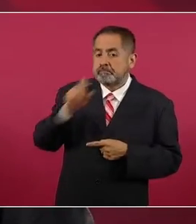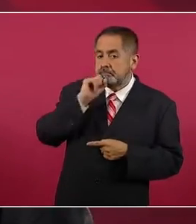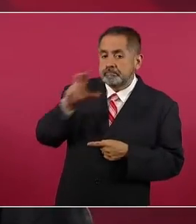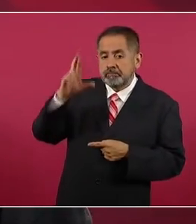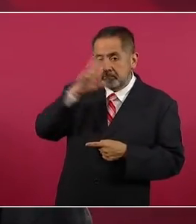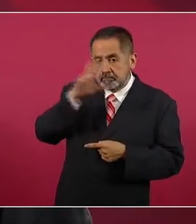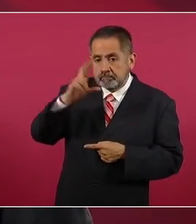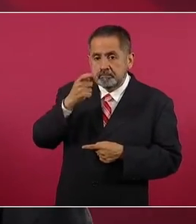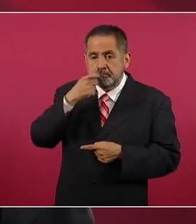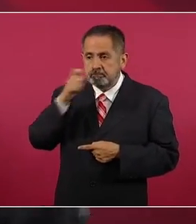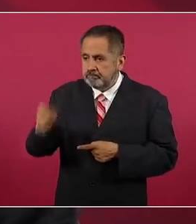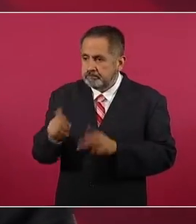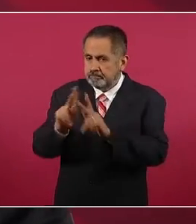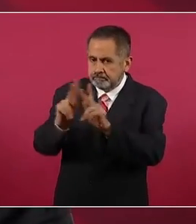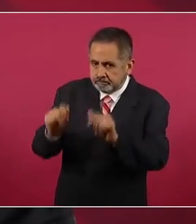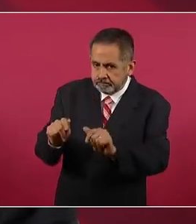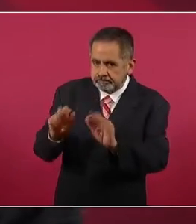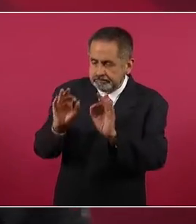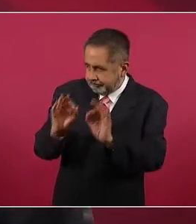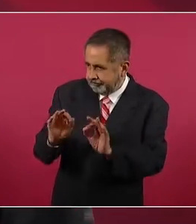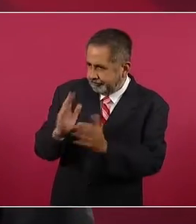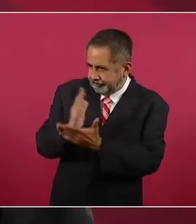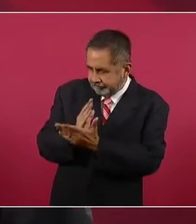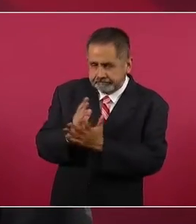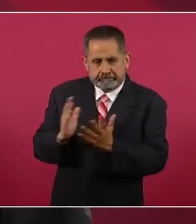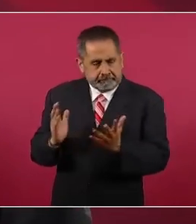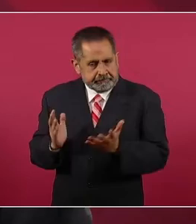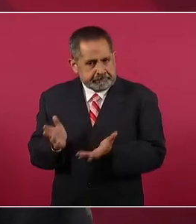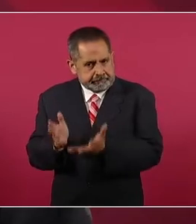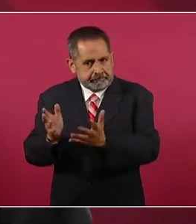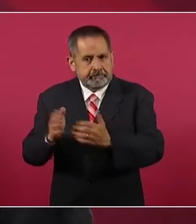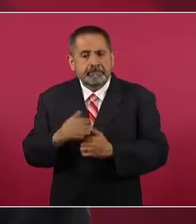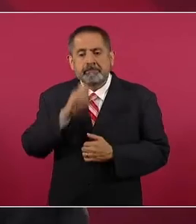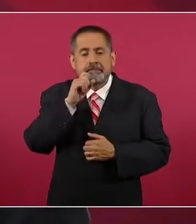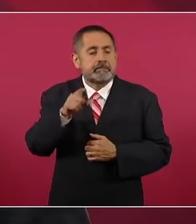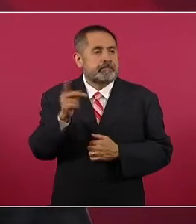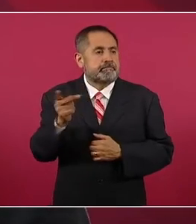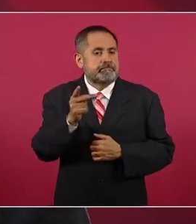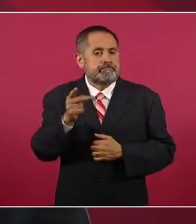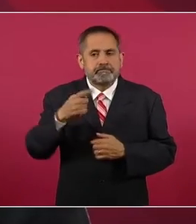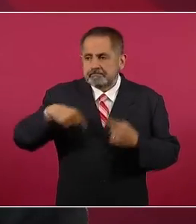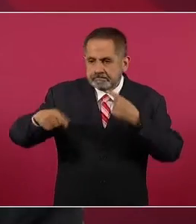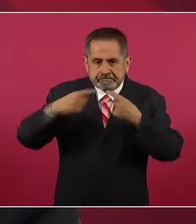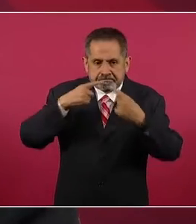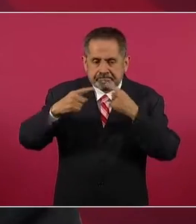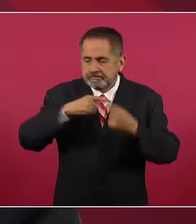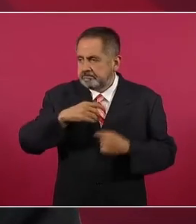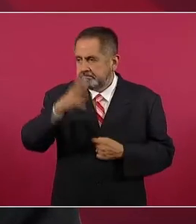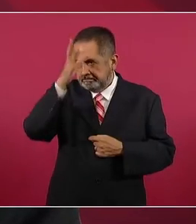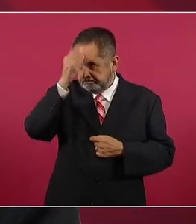Ucrania y al mismo tiempo llegar a un acuerdo